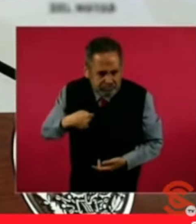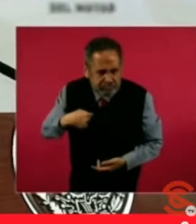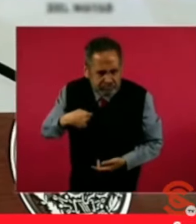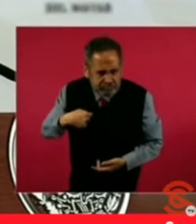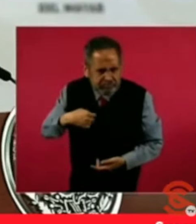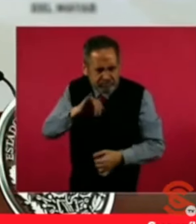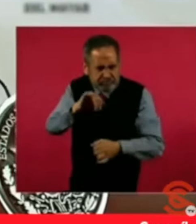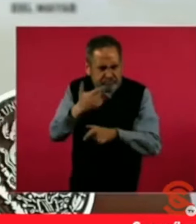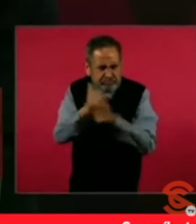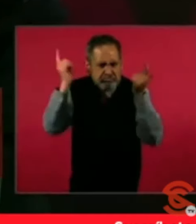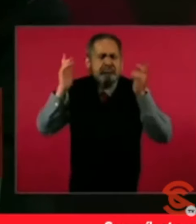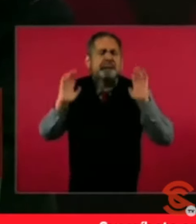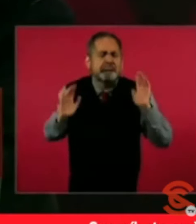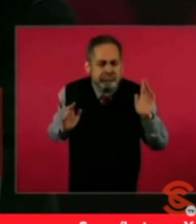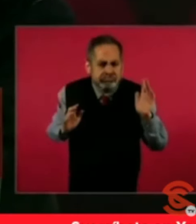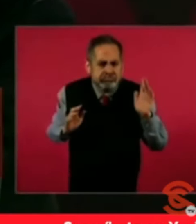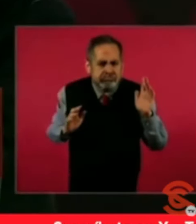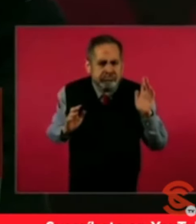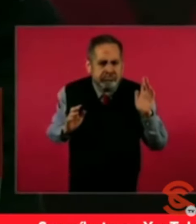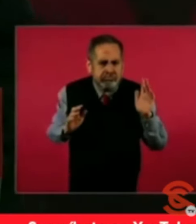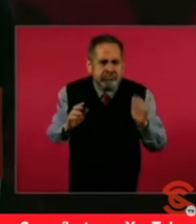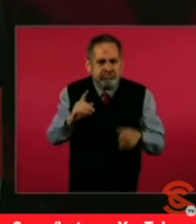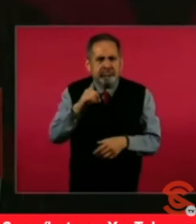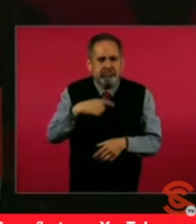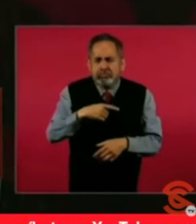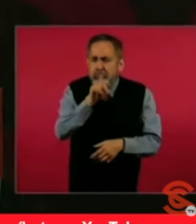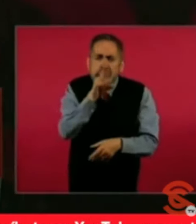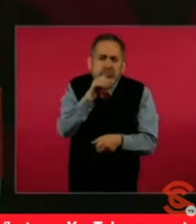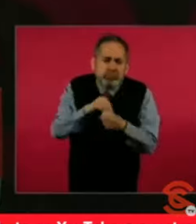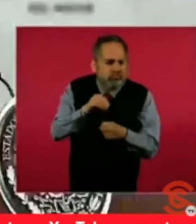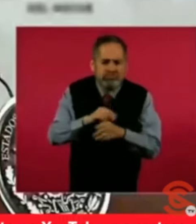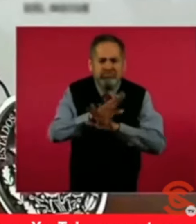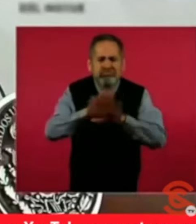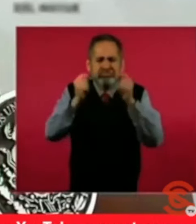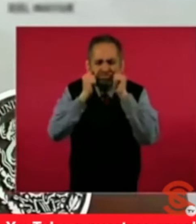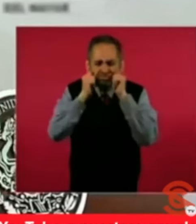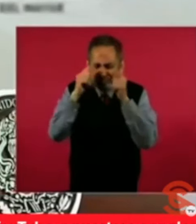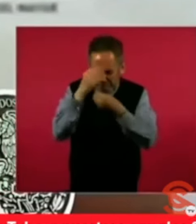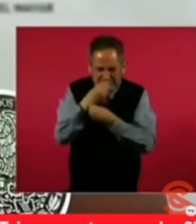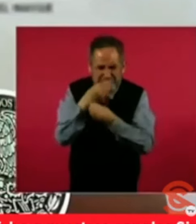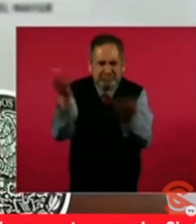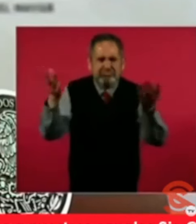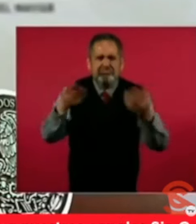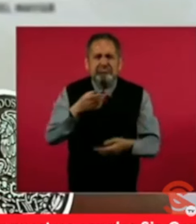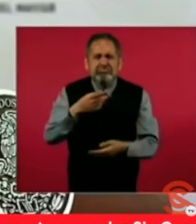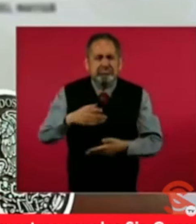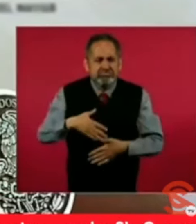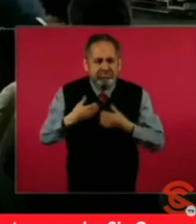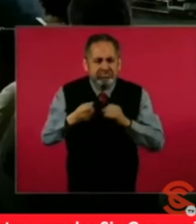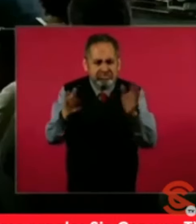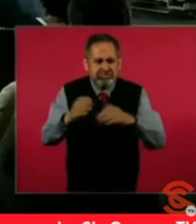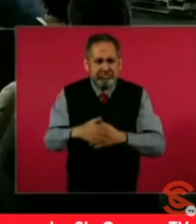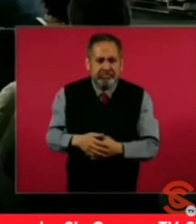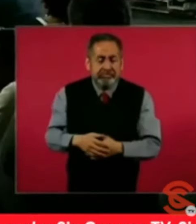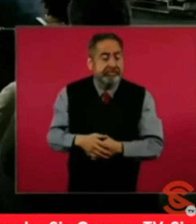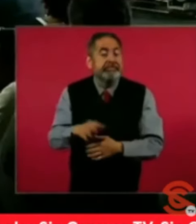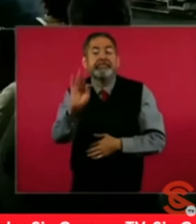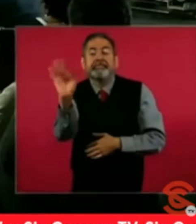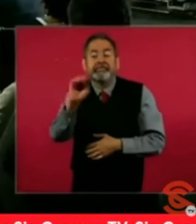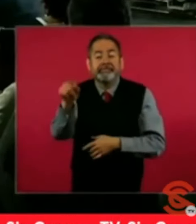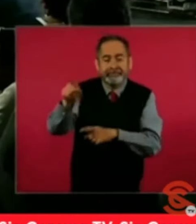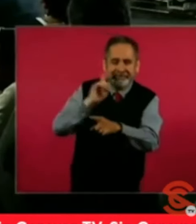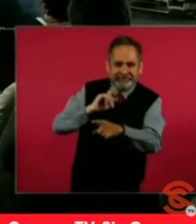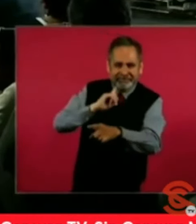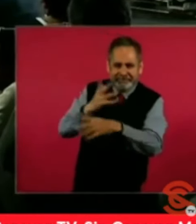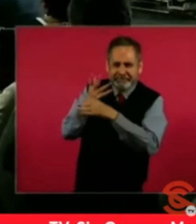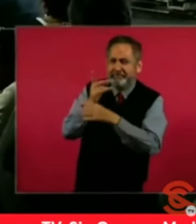que mi si pecho sacara, no es bodega, y siempre digo lo que pienso. Si la sacara mejor... una nota, ya no digo un